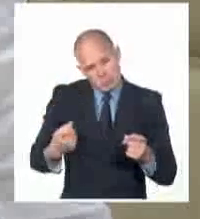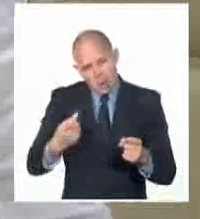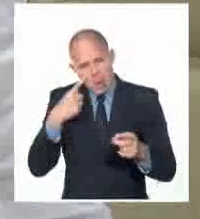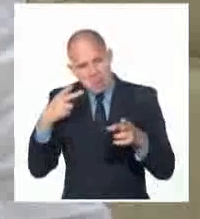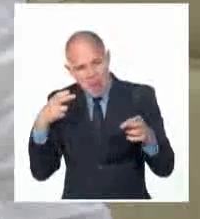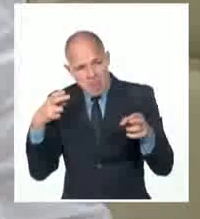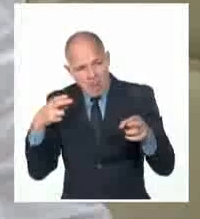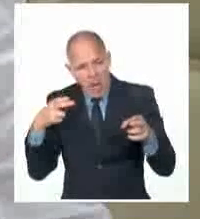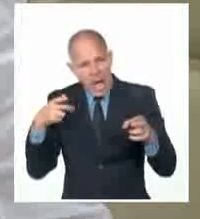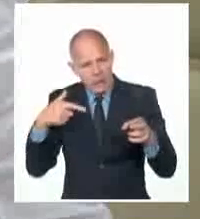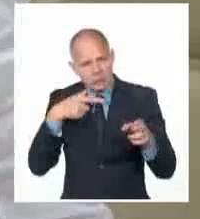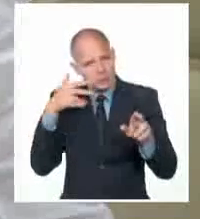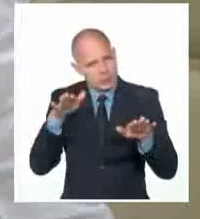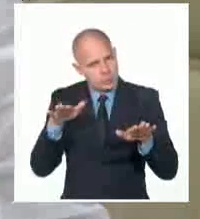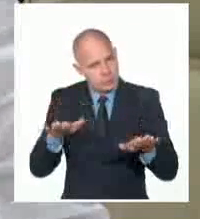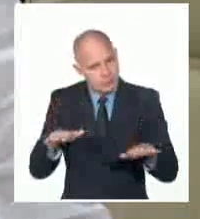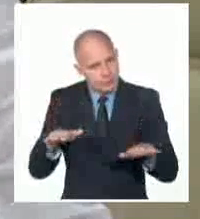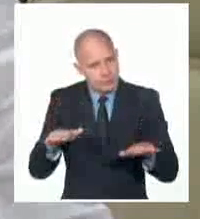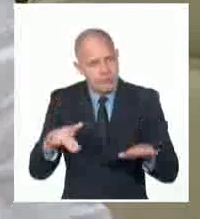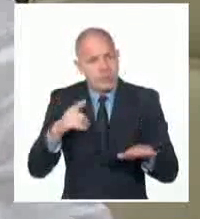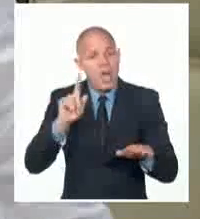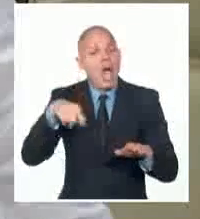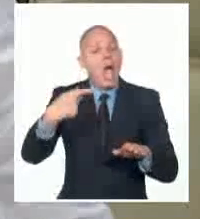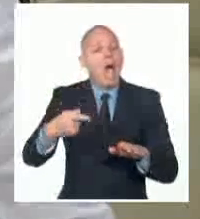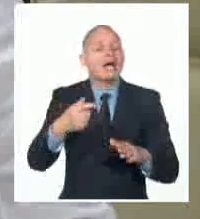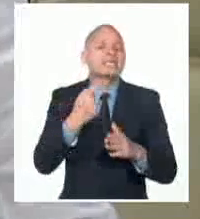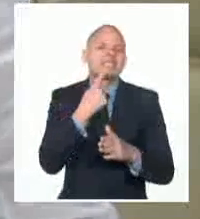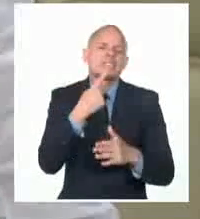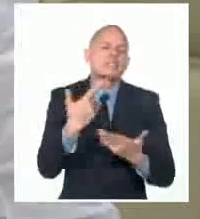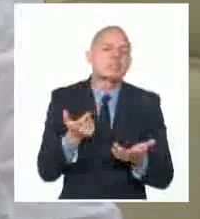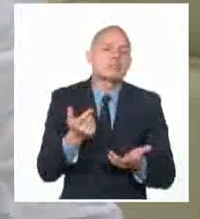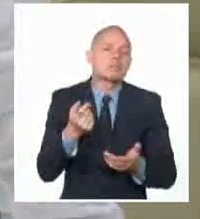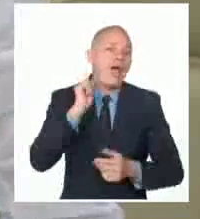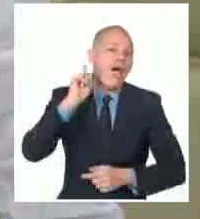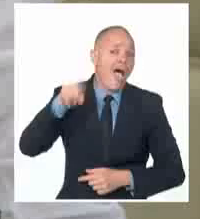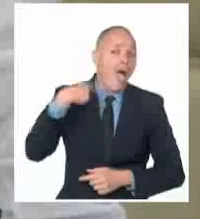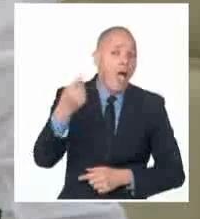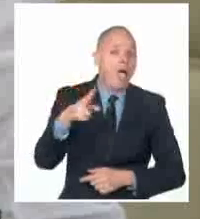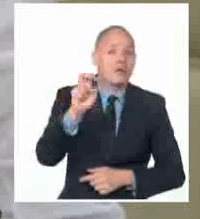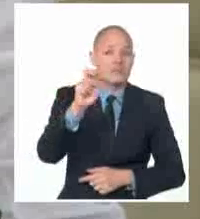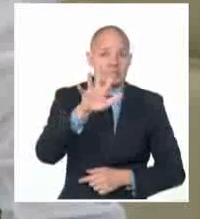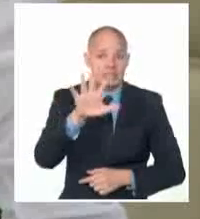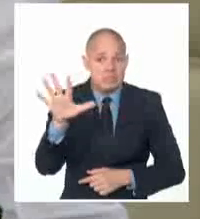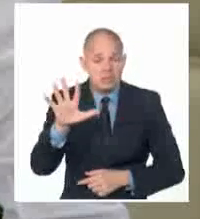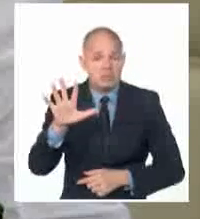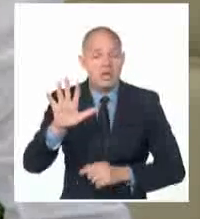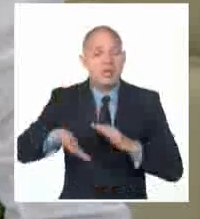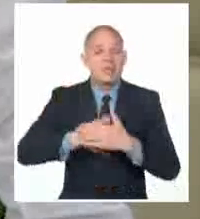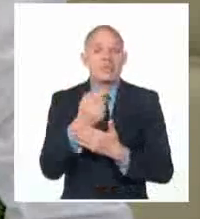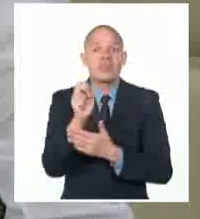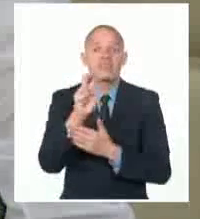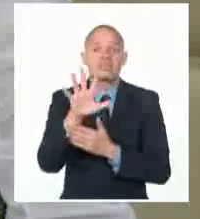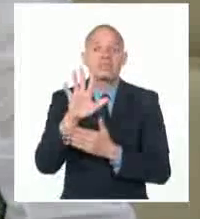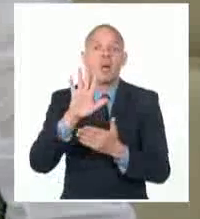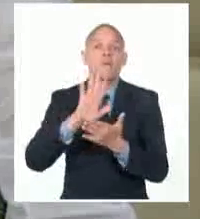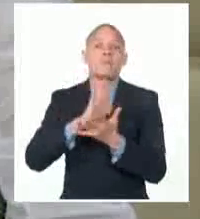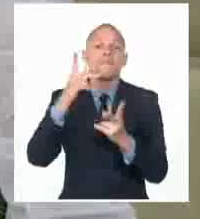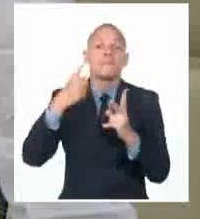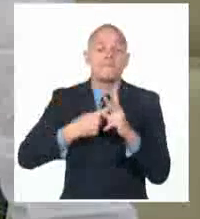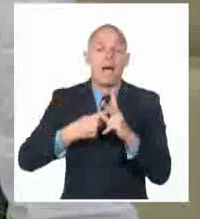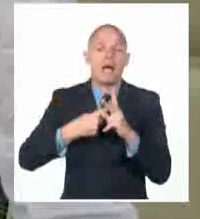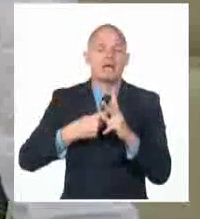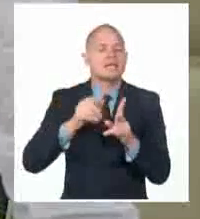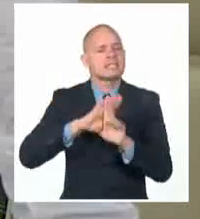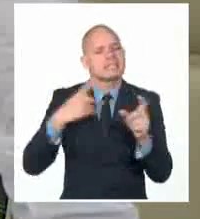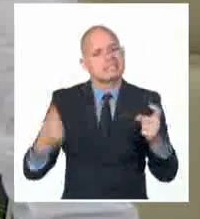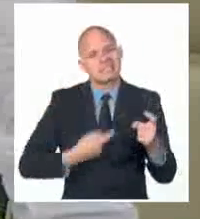promesa. El 25 de mayo, en mayo del 2025, cesa definitivamente la